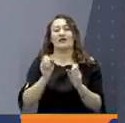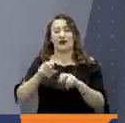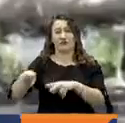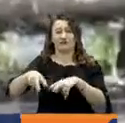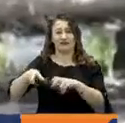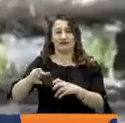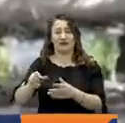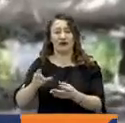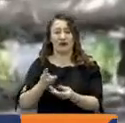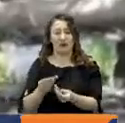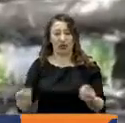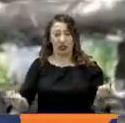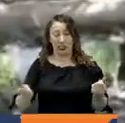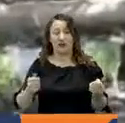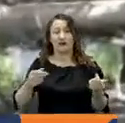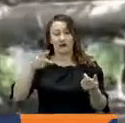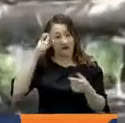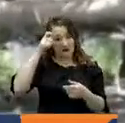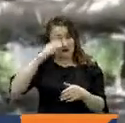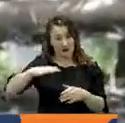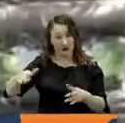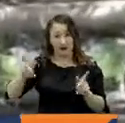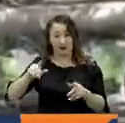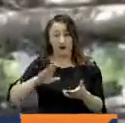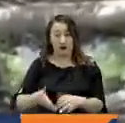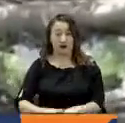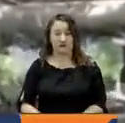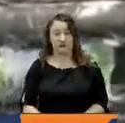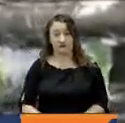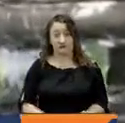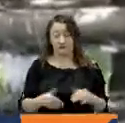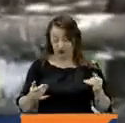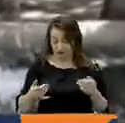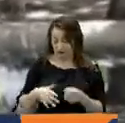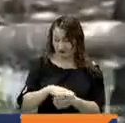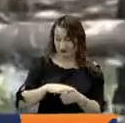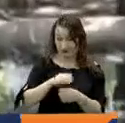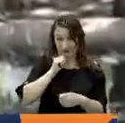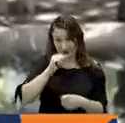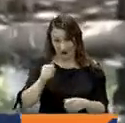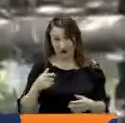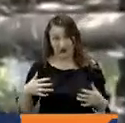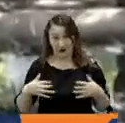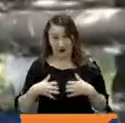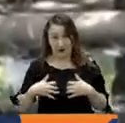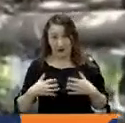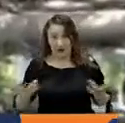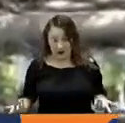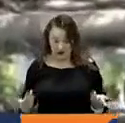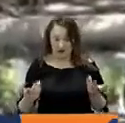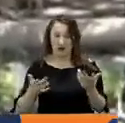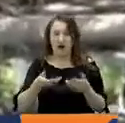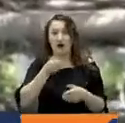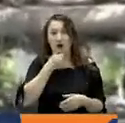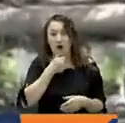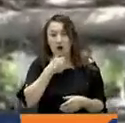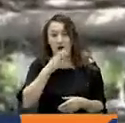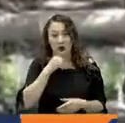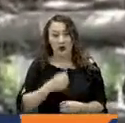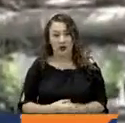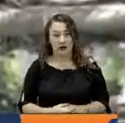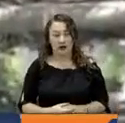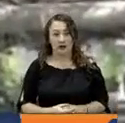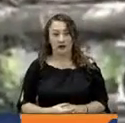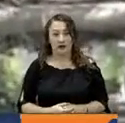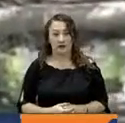y ganado. Hoy la situación empeora, puesto que los animales ya no tienen dónde tomar agua y